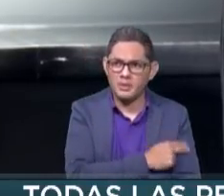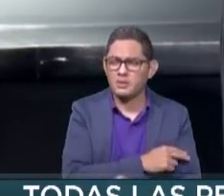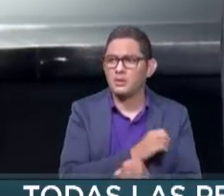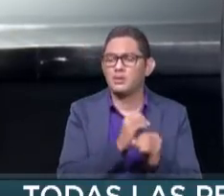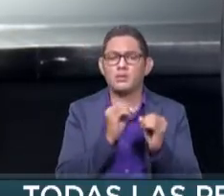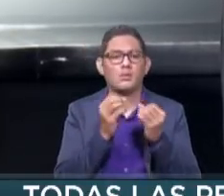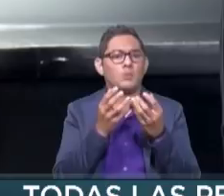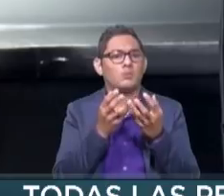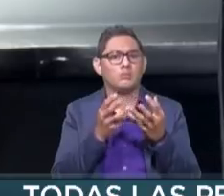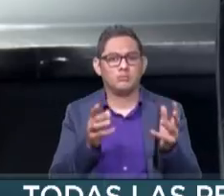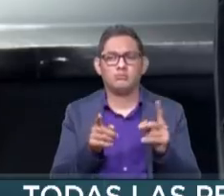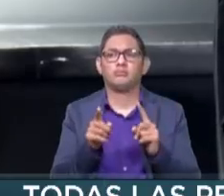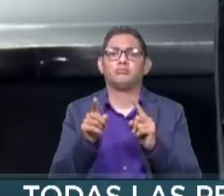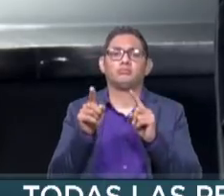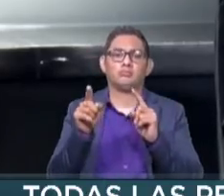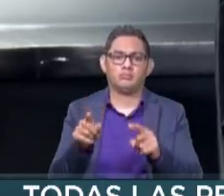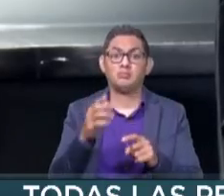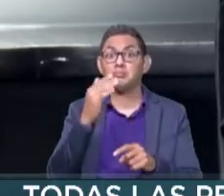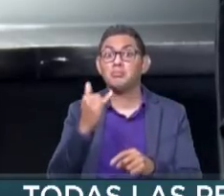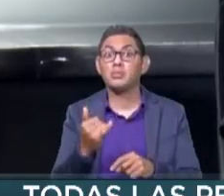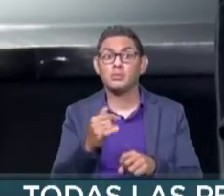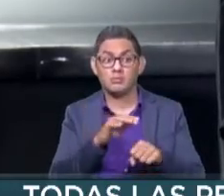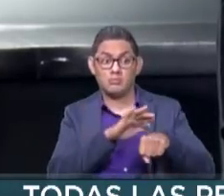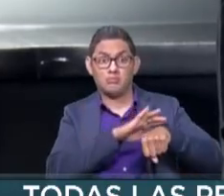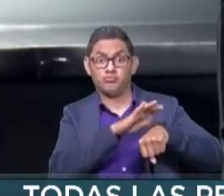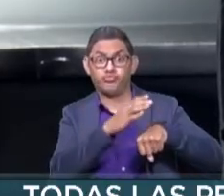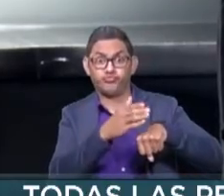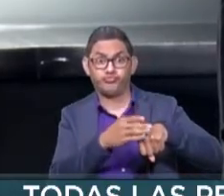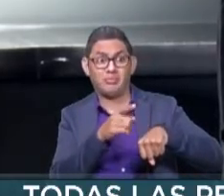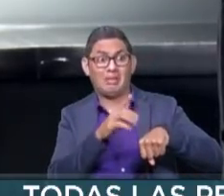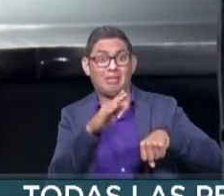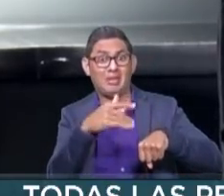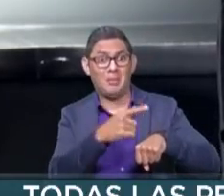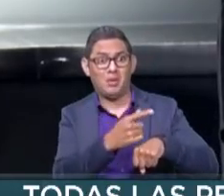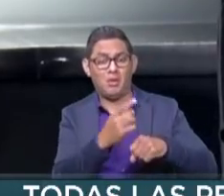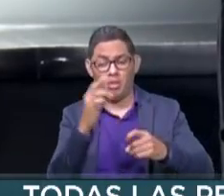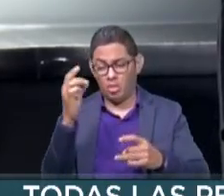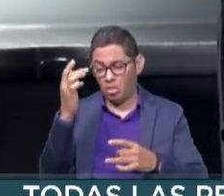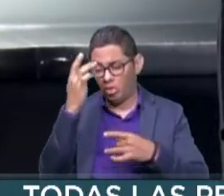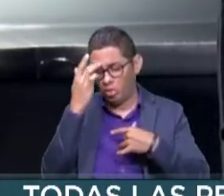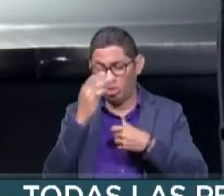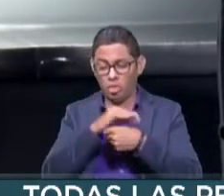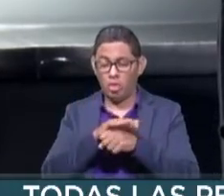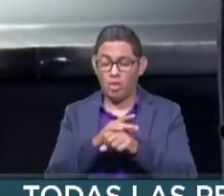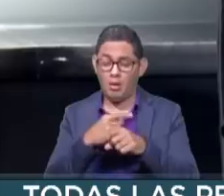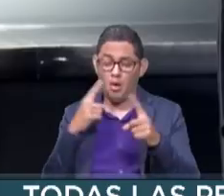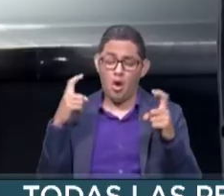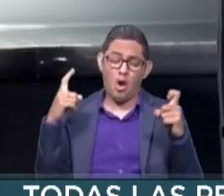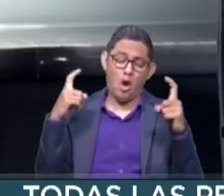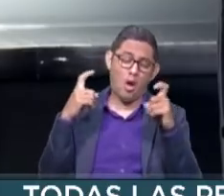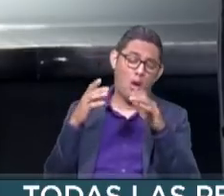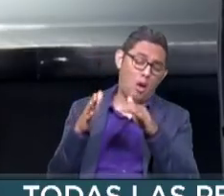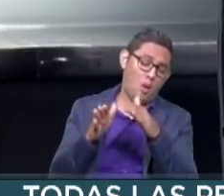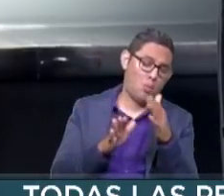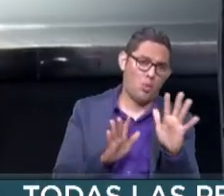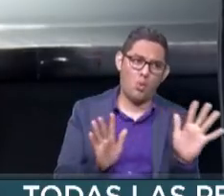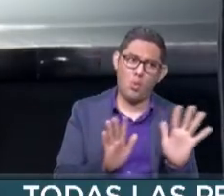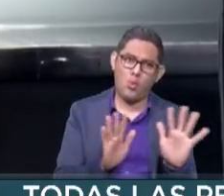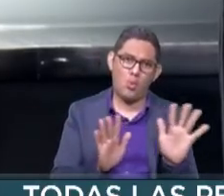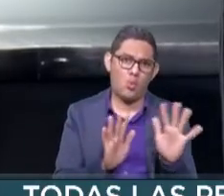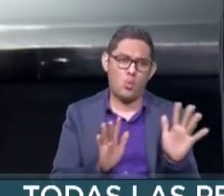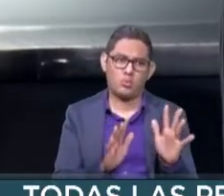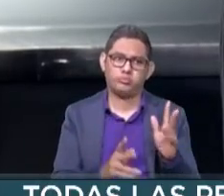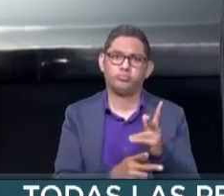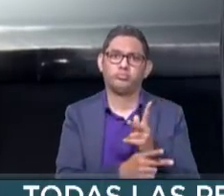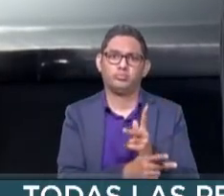embarazadas no presenten complicaciones graves ni muerte secundarias a contagiarse con